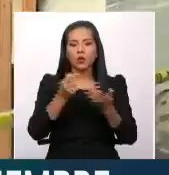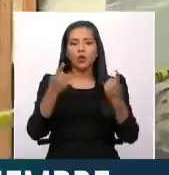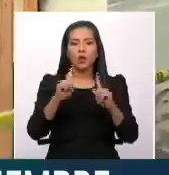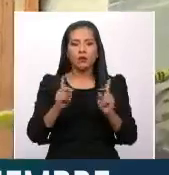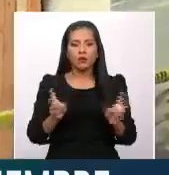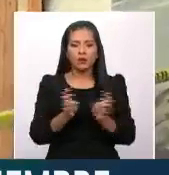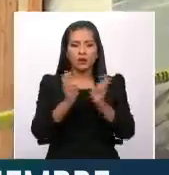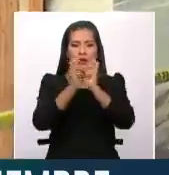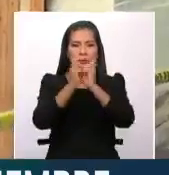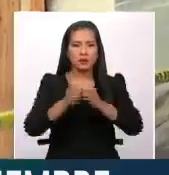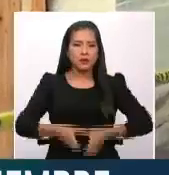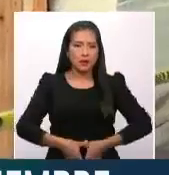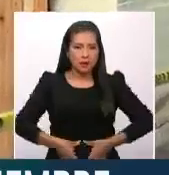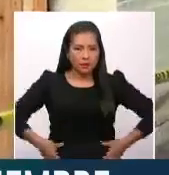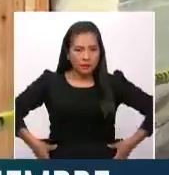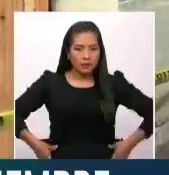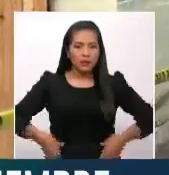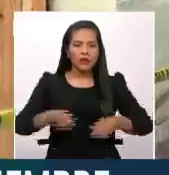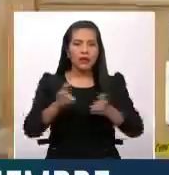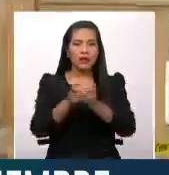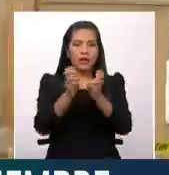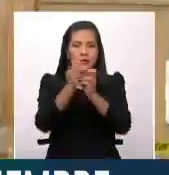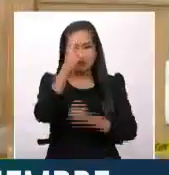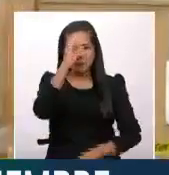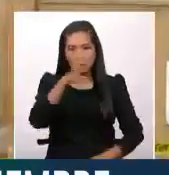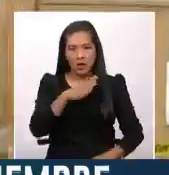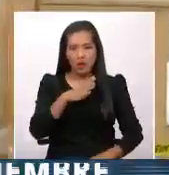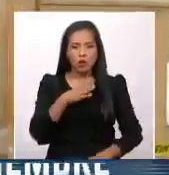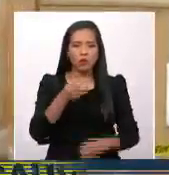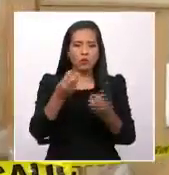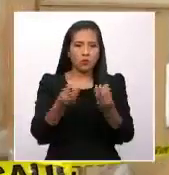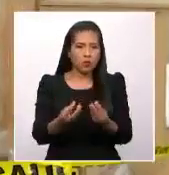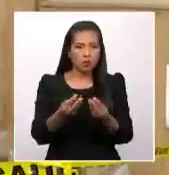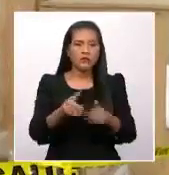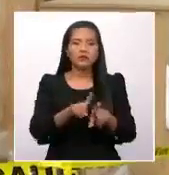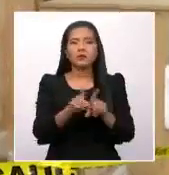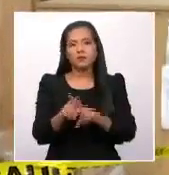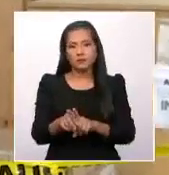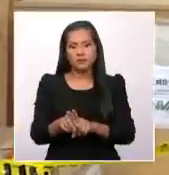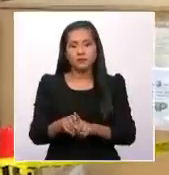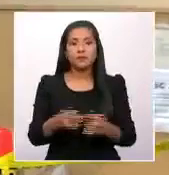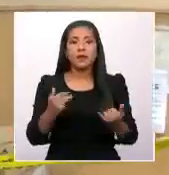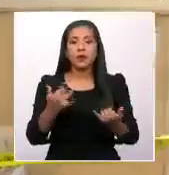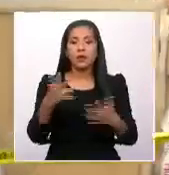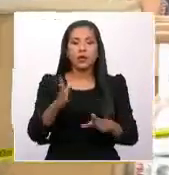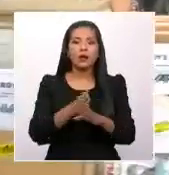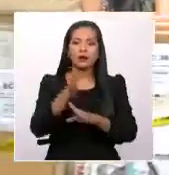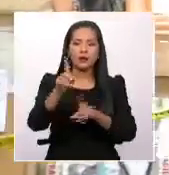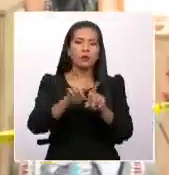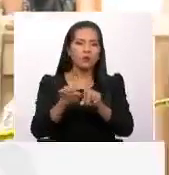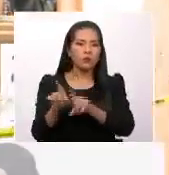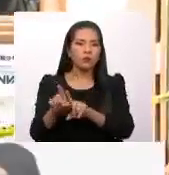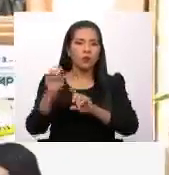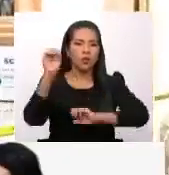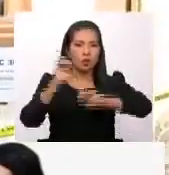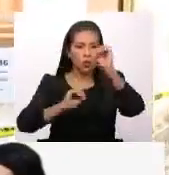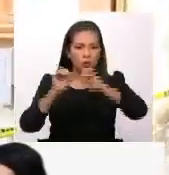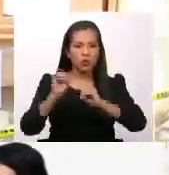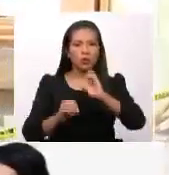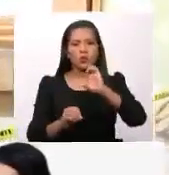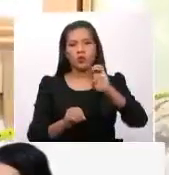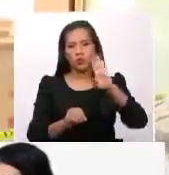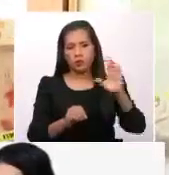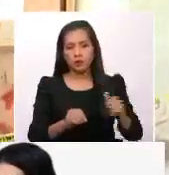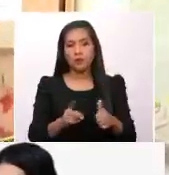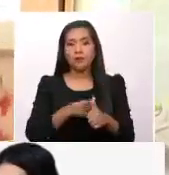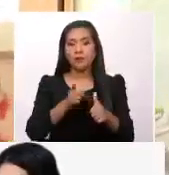cuello uterino, cáncer de próstata, etc. Estos equipos tendrán un recorrido por los departamentos de Oruro y Cochabamba. Se tiene previsto que el día